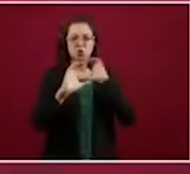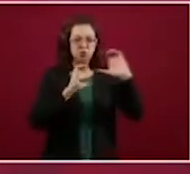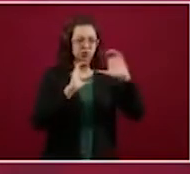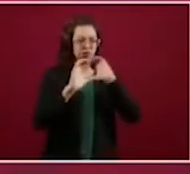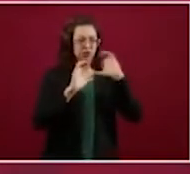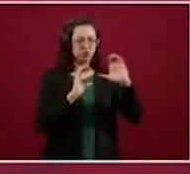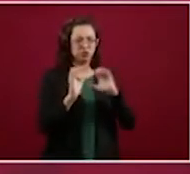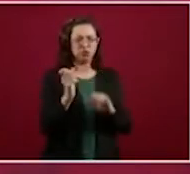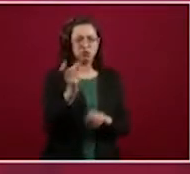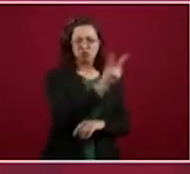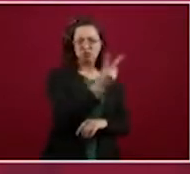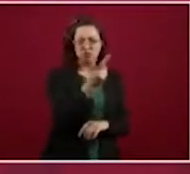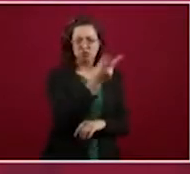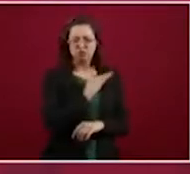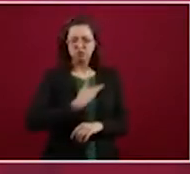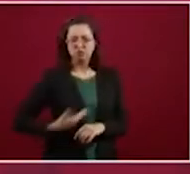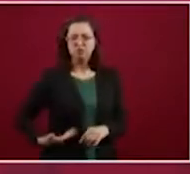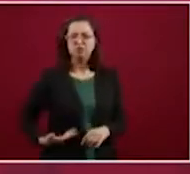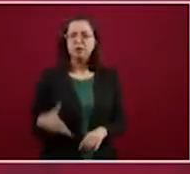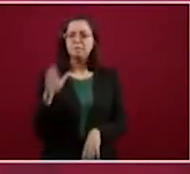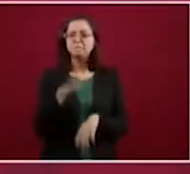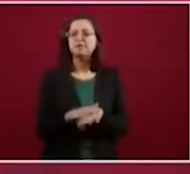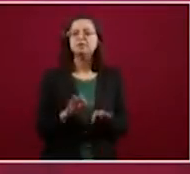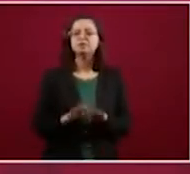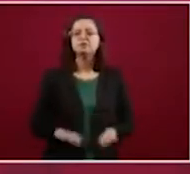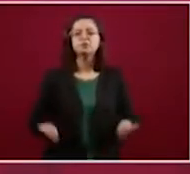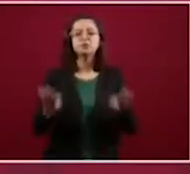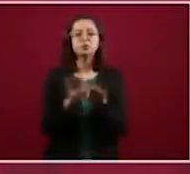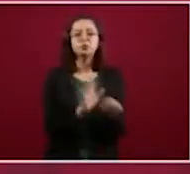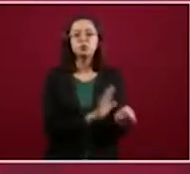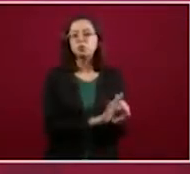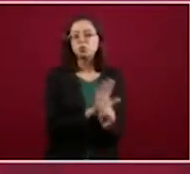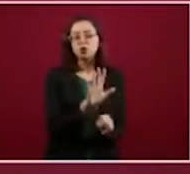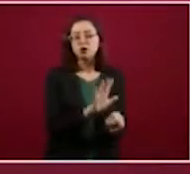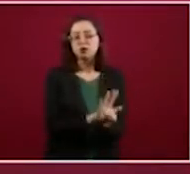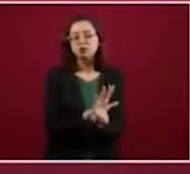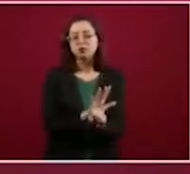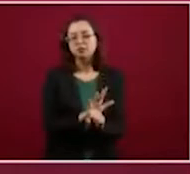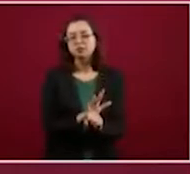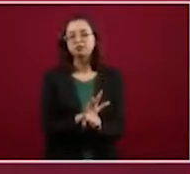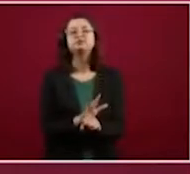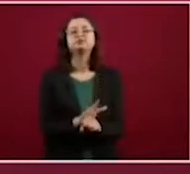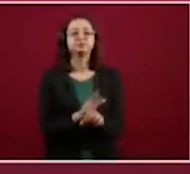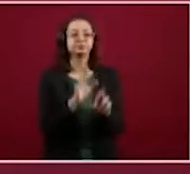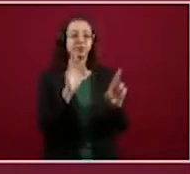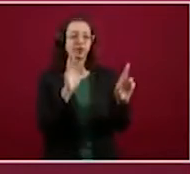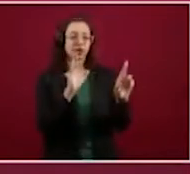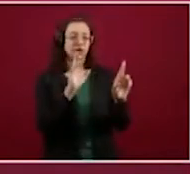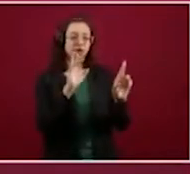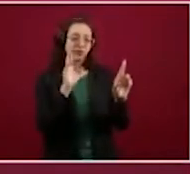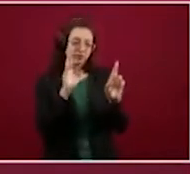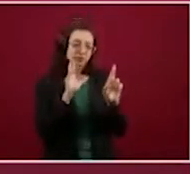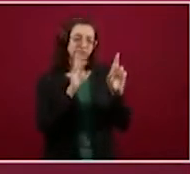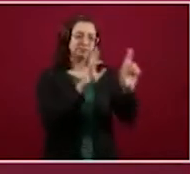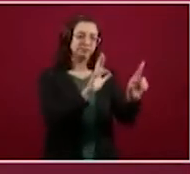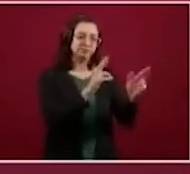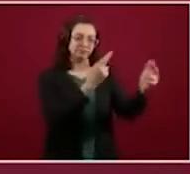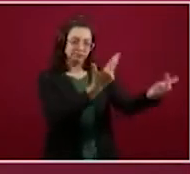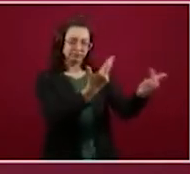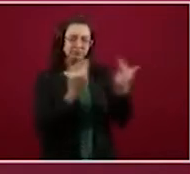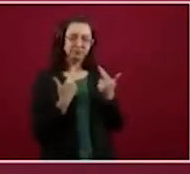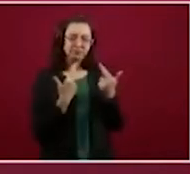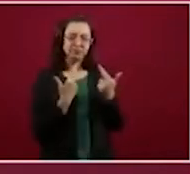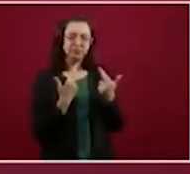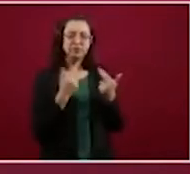dos presidentes? ¿Cuál es el sustento? Hay un respeto mutuo y hay un reconocimiento